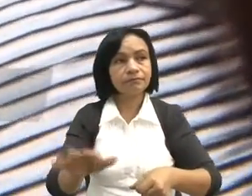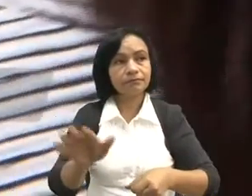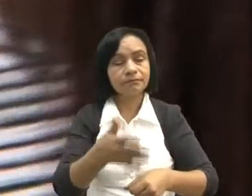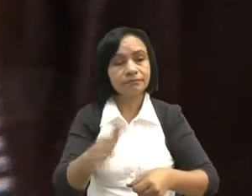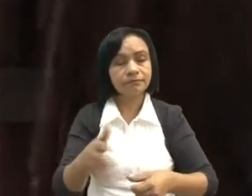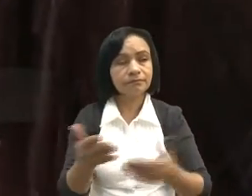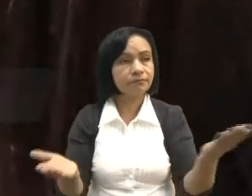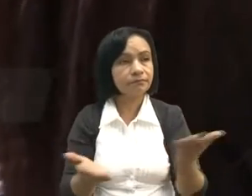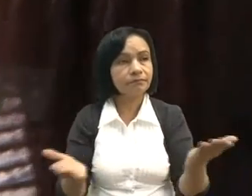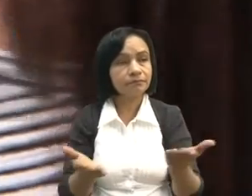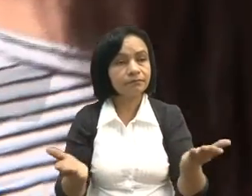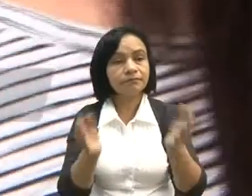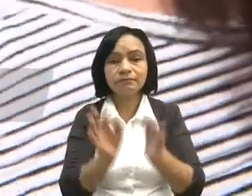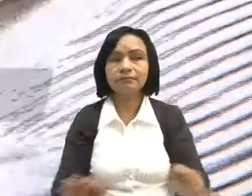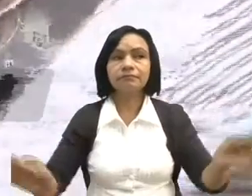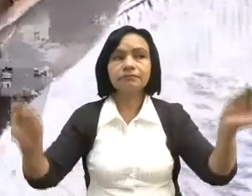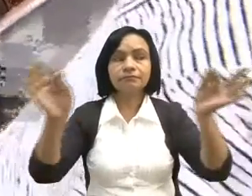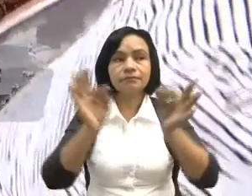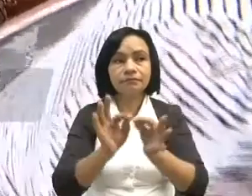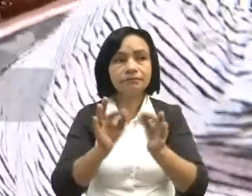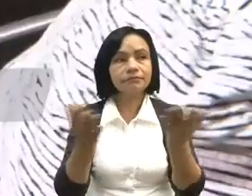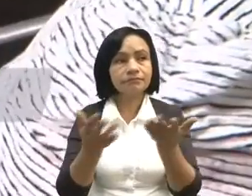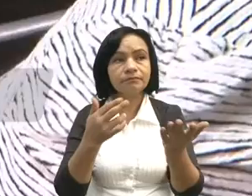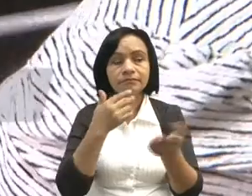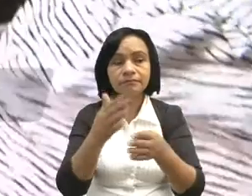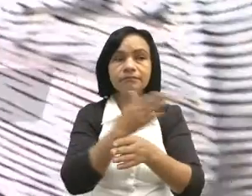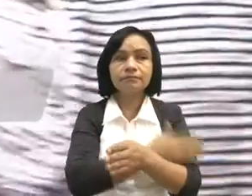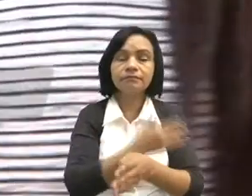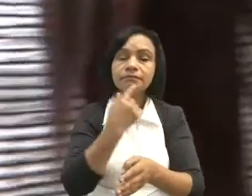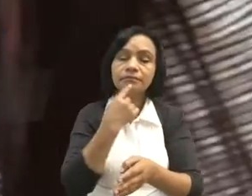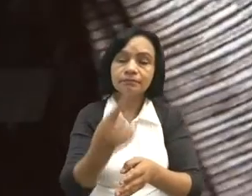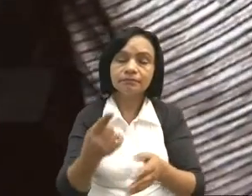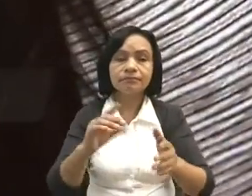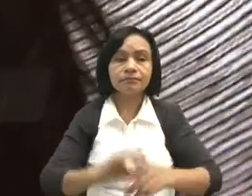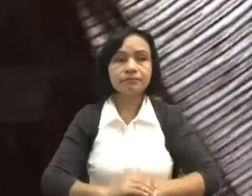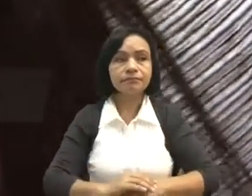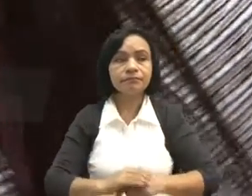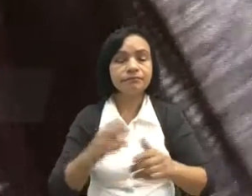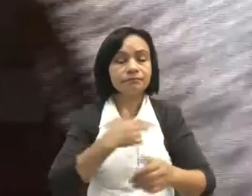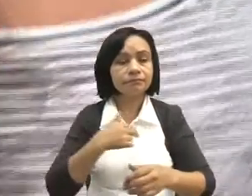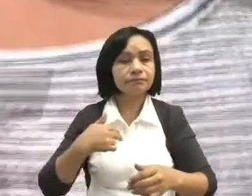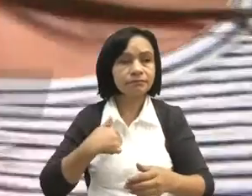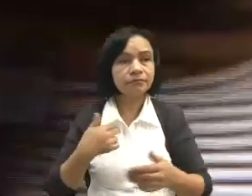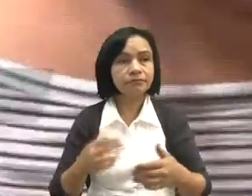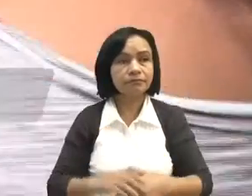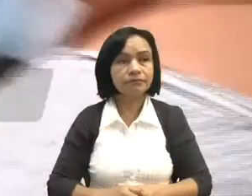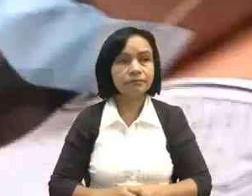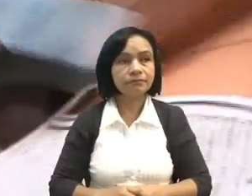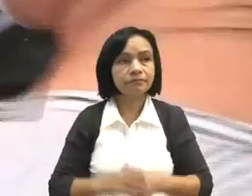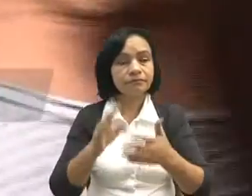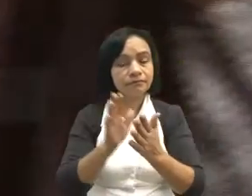Exactamente. Esto es muy importante porque también, como ya lo dejó claro usted, se ha convertido no solo en